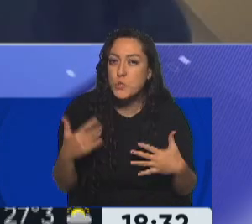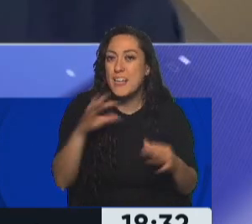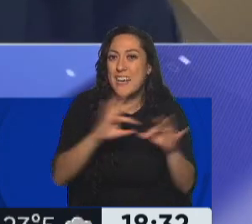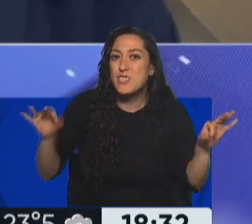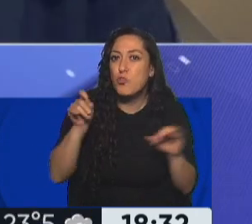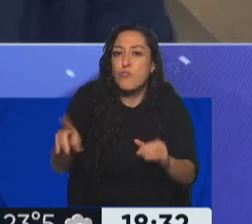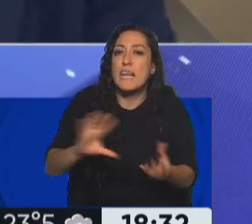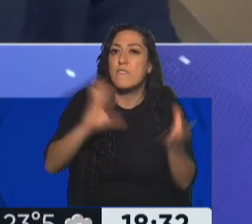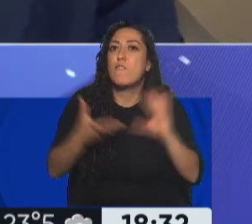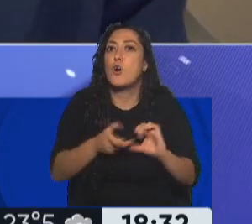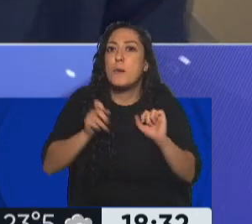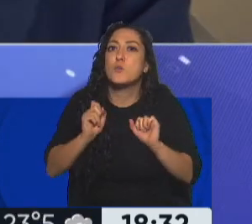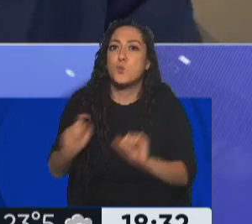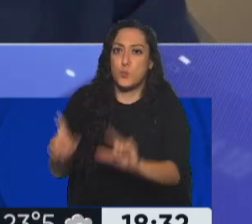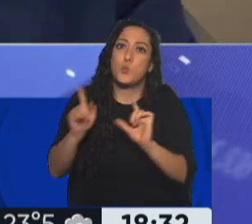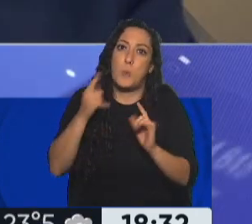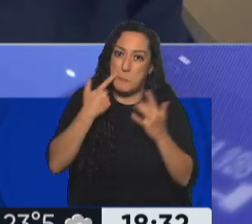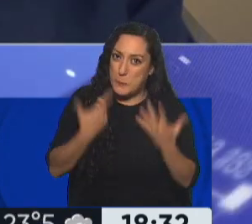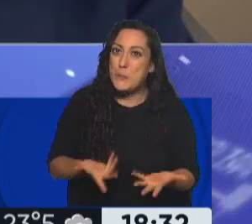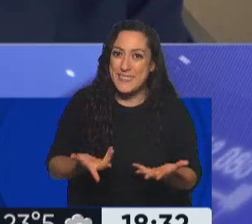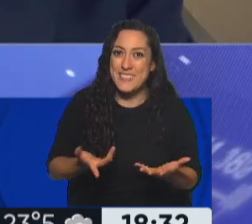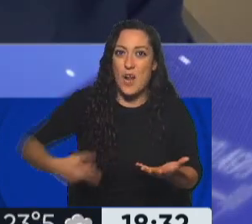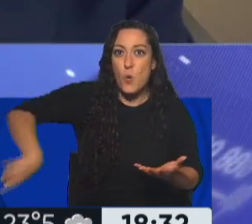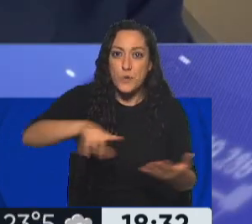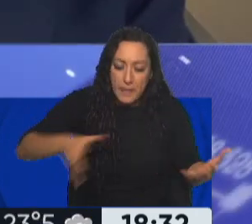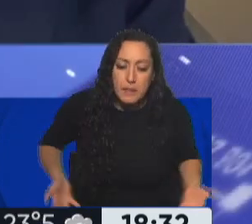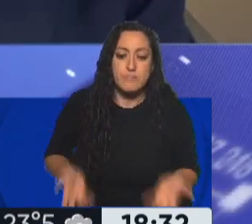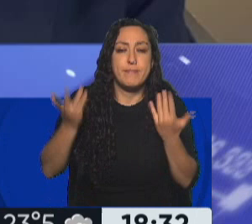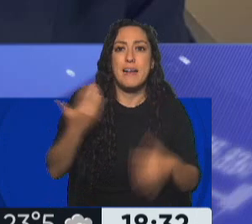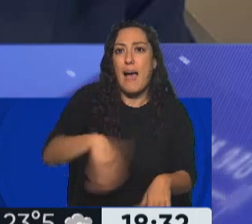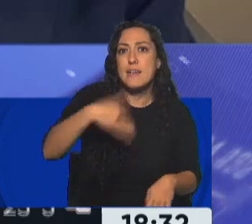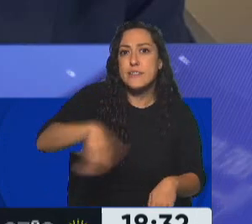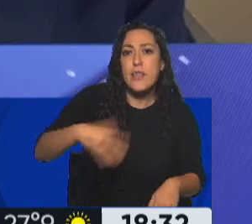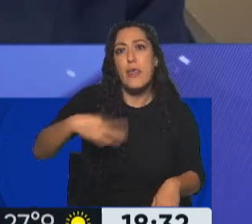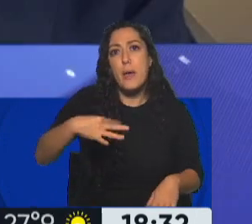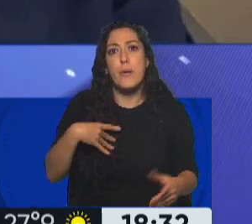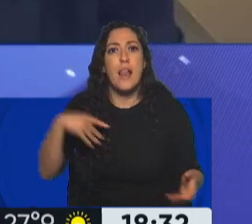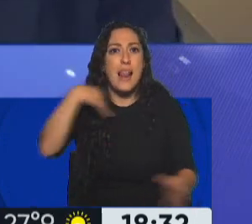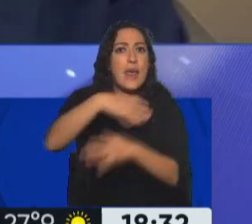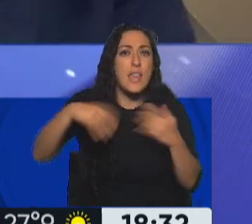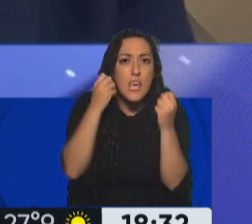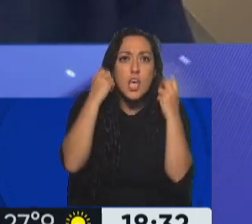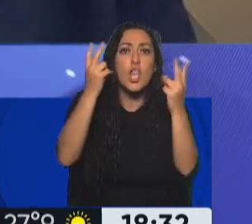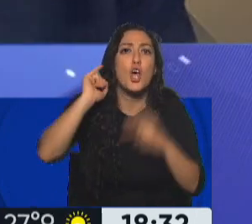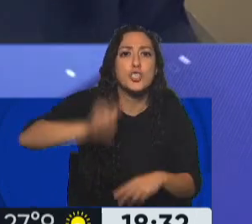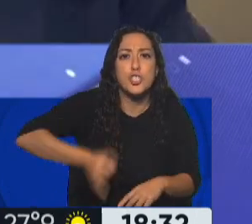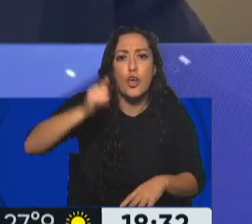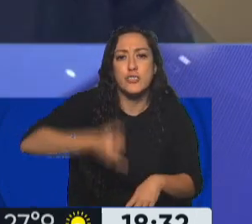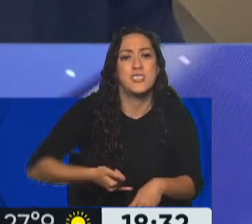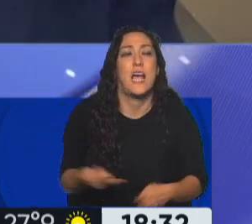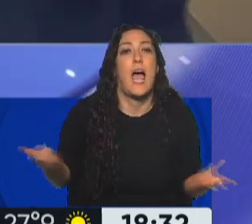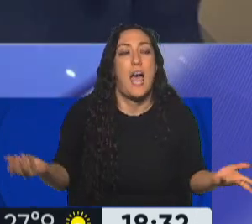un poco el camino que emprendió Francisco. Salgan a la calle y hagan lío, les dijo. Sí, absolutamente. Yo creo